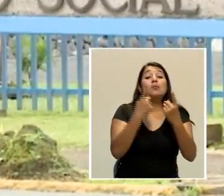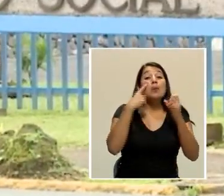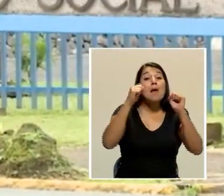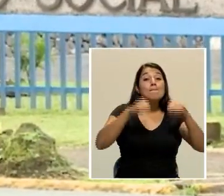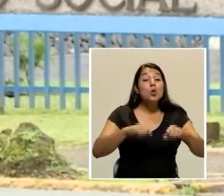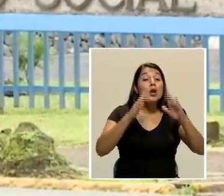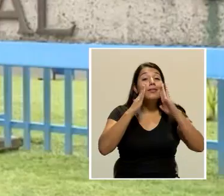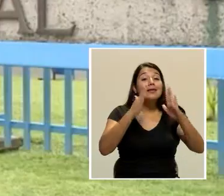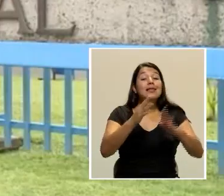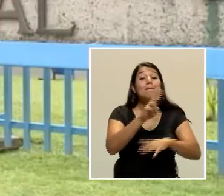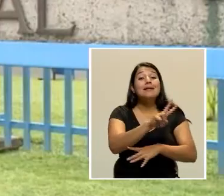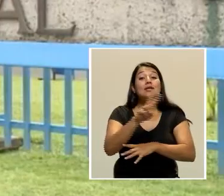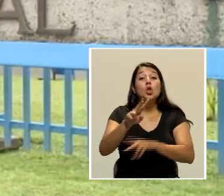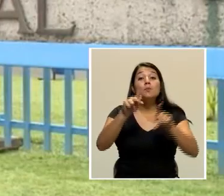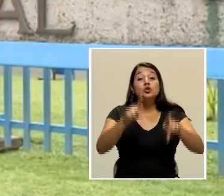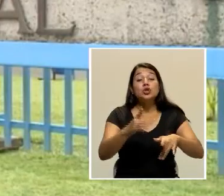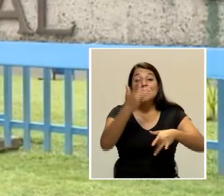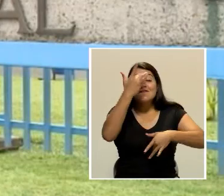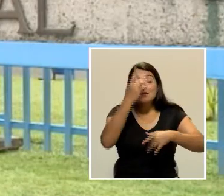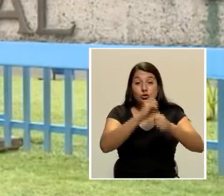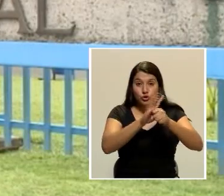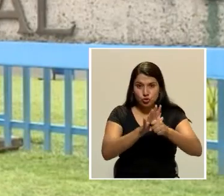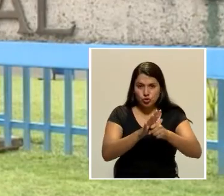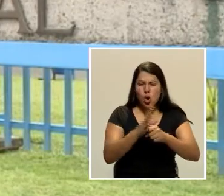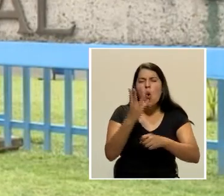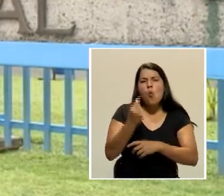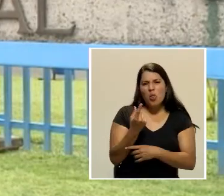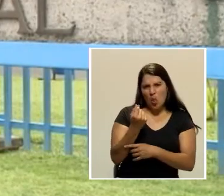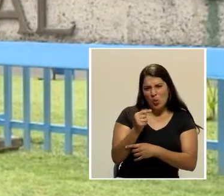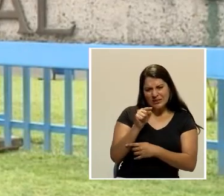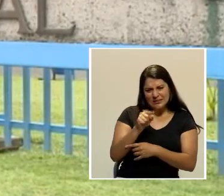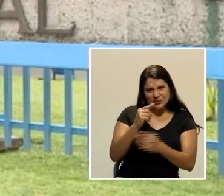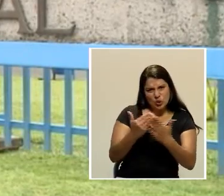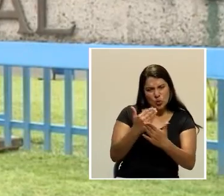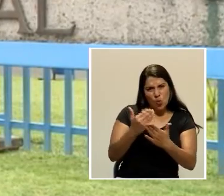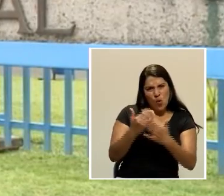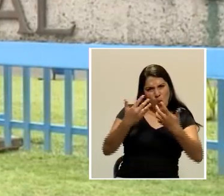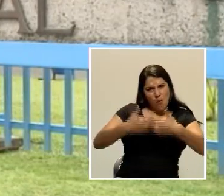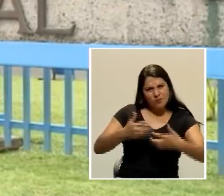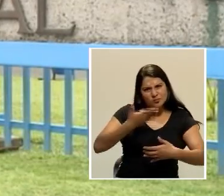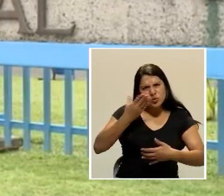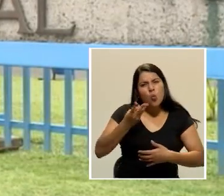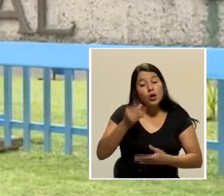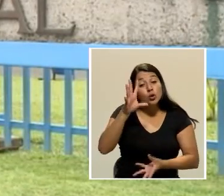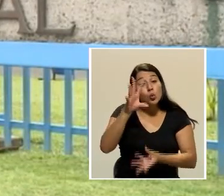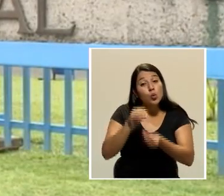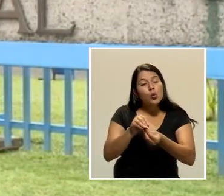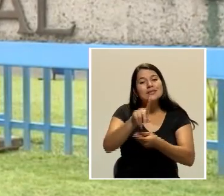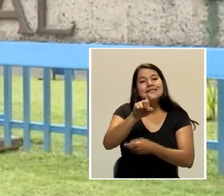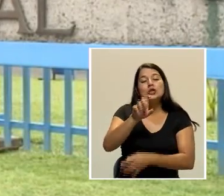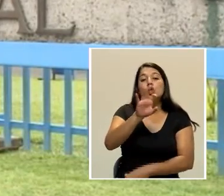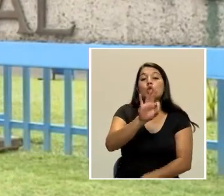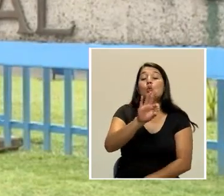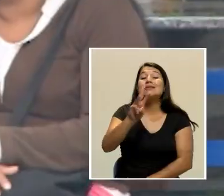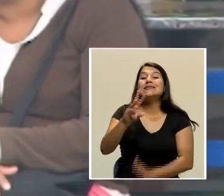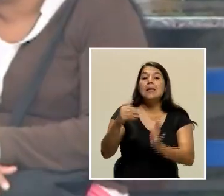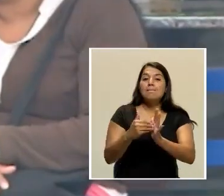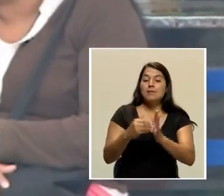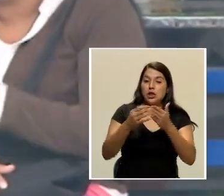para pacientes de COVID-19 y también en otras patologías respiratorias. Este centro de